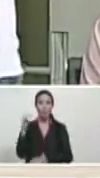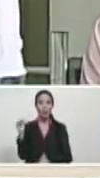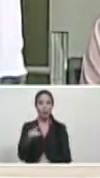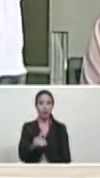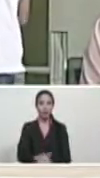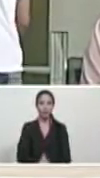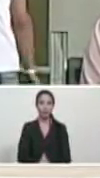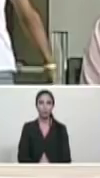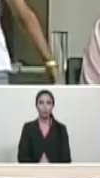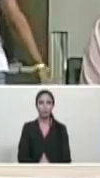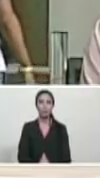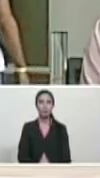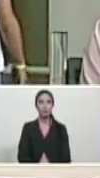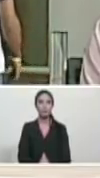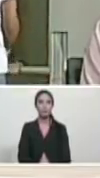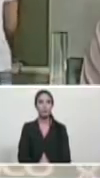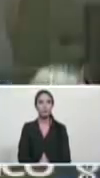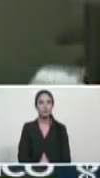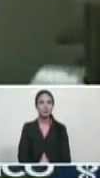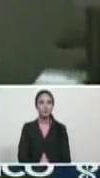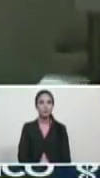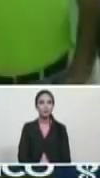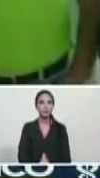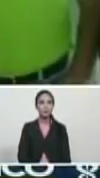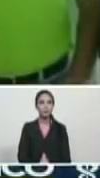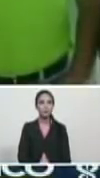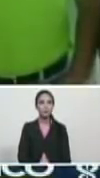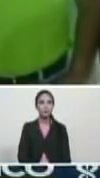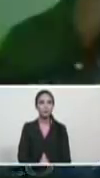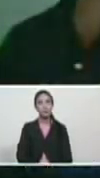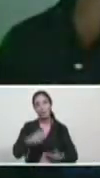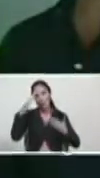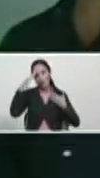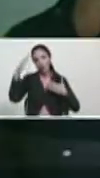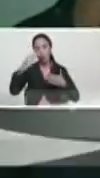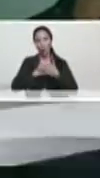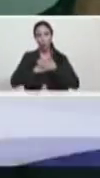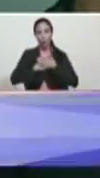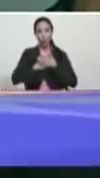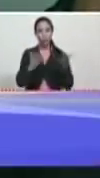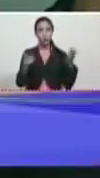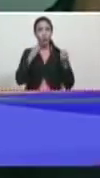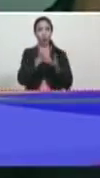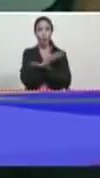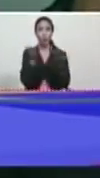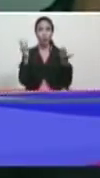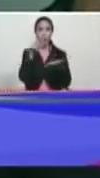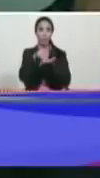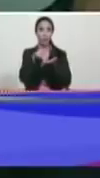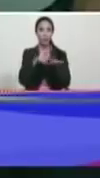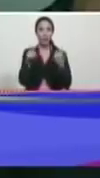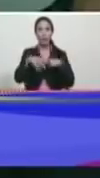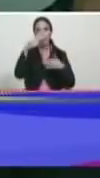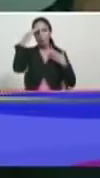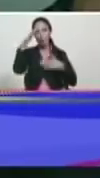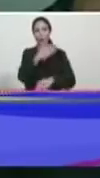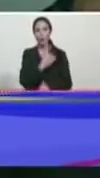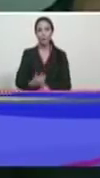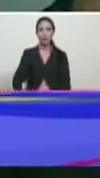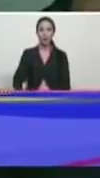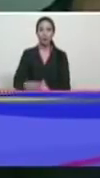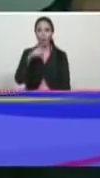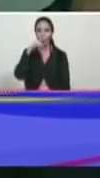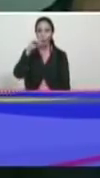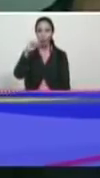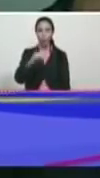del país. Adelante, compañero. Saludos revolucionarios a todos los presentes, saludos comandante Nicolás